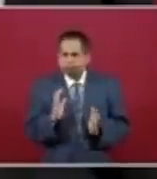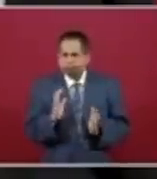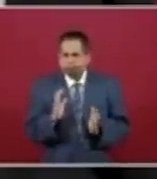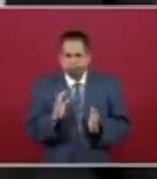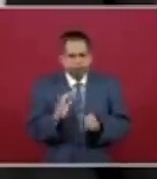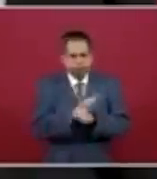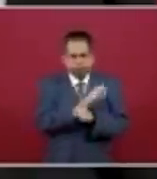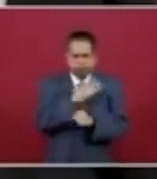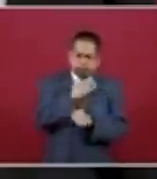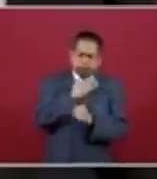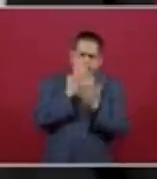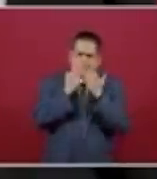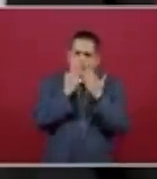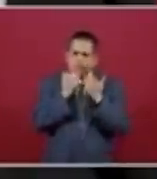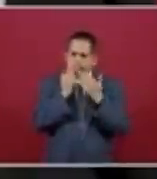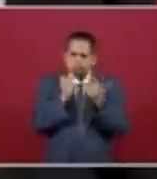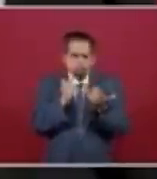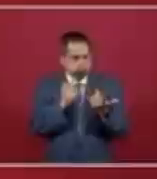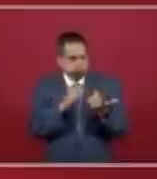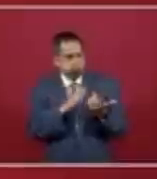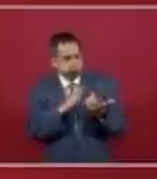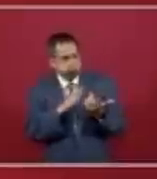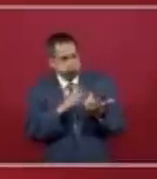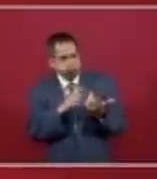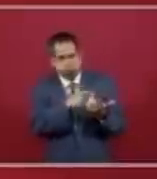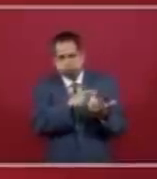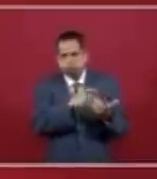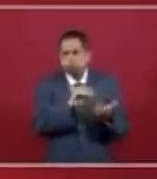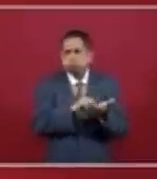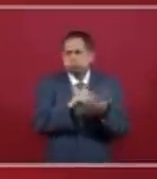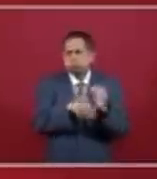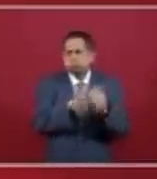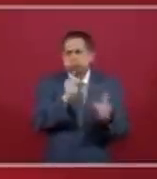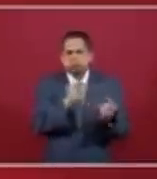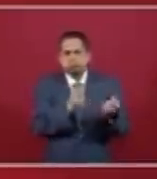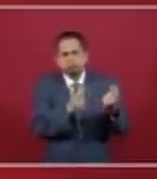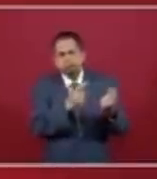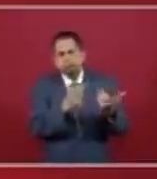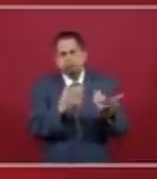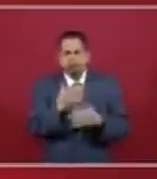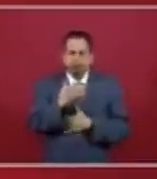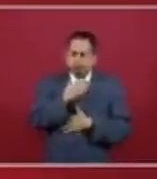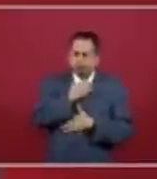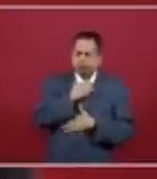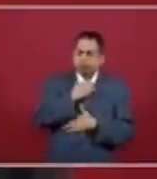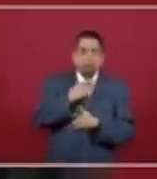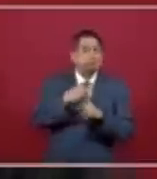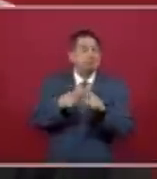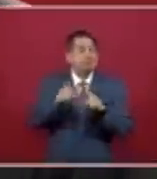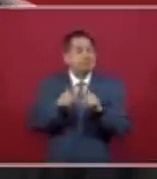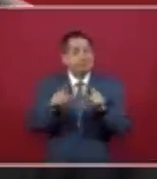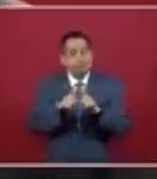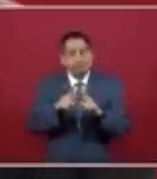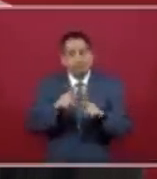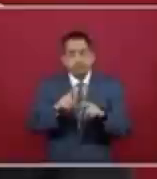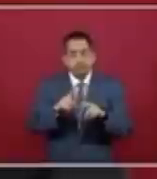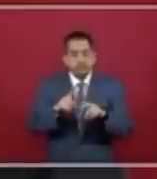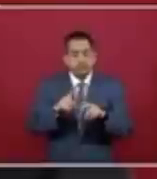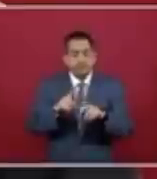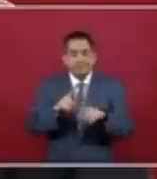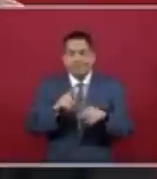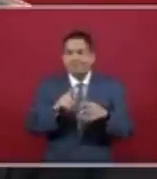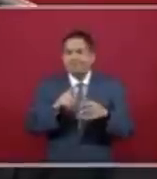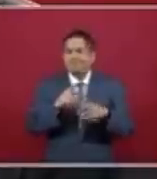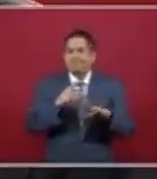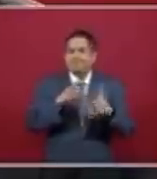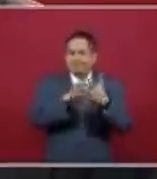sobrepoblación, no los problemas siempre en los reclusorios es el